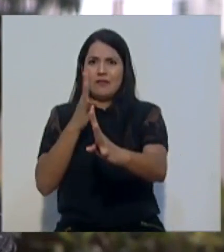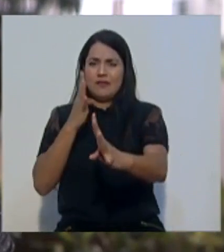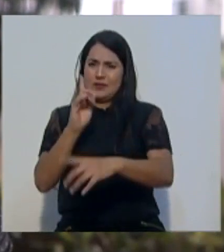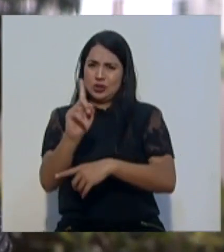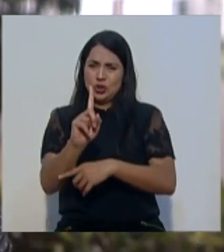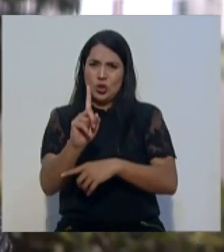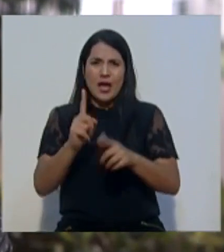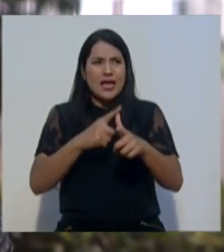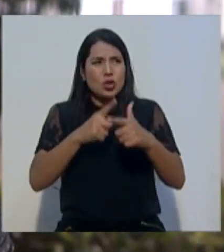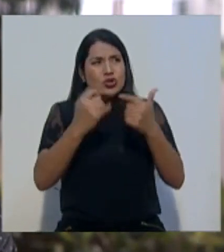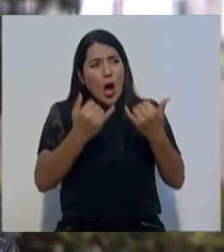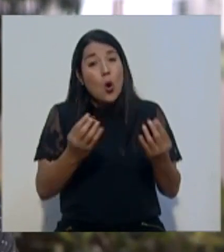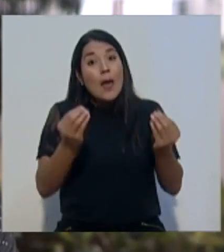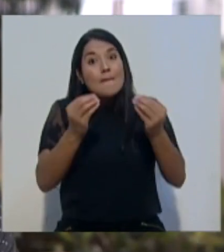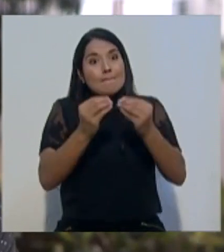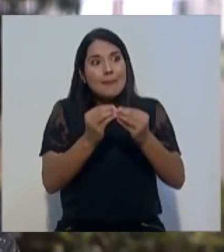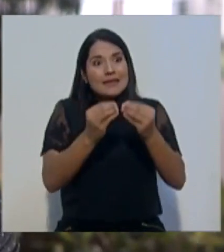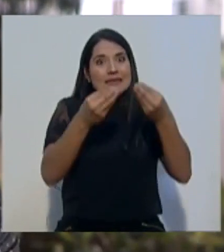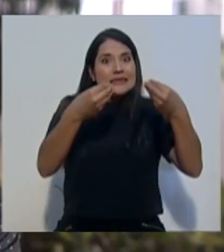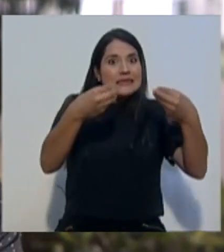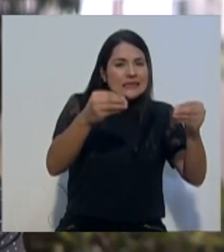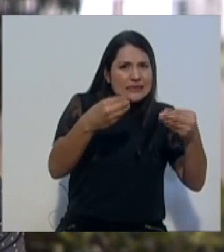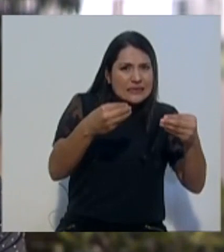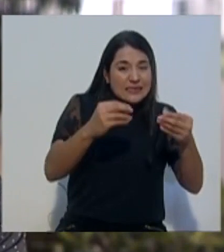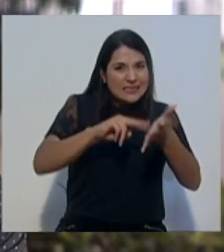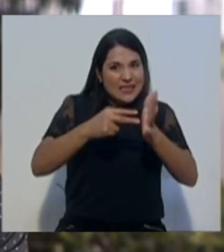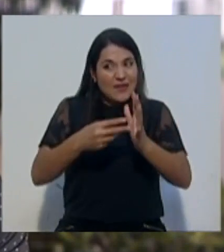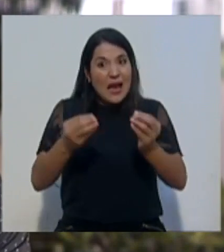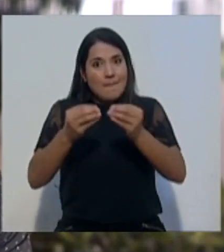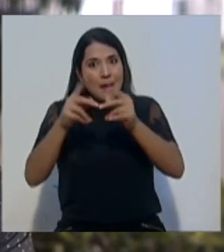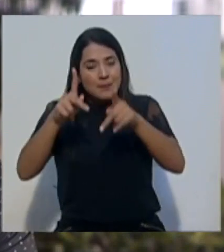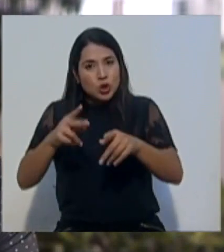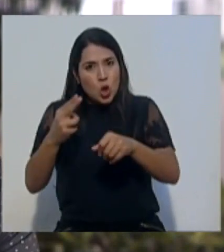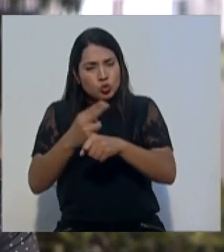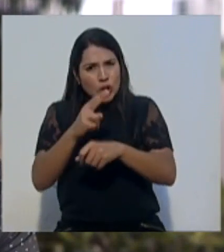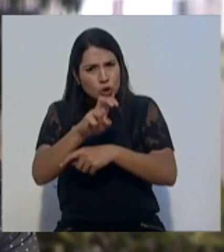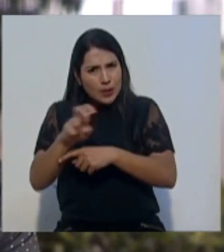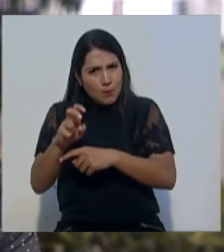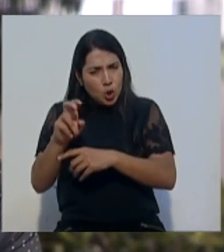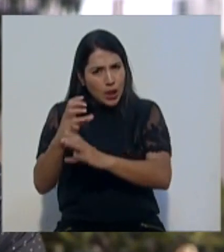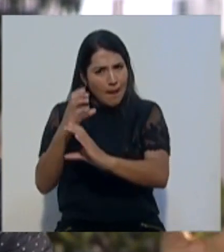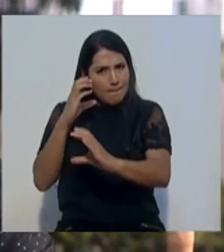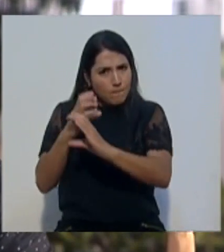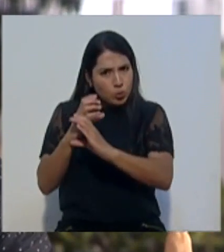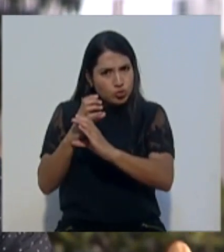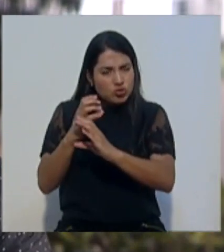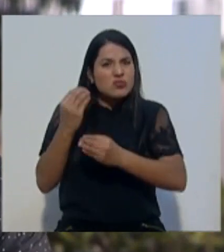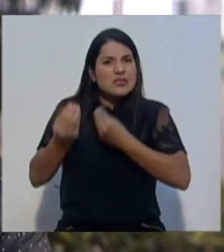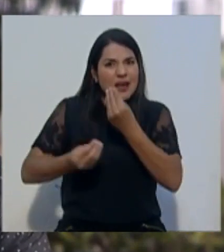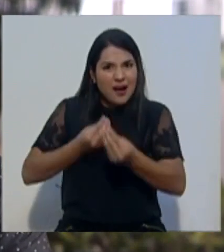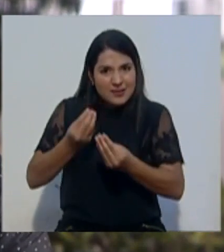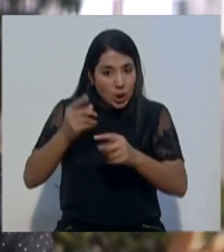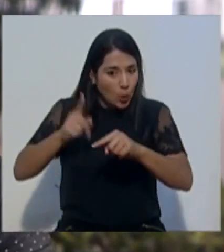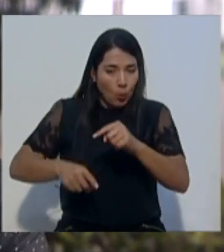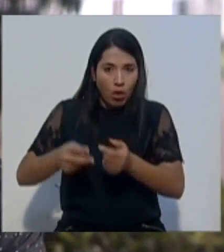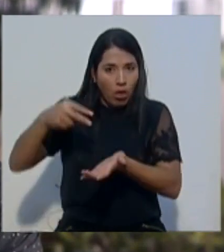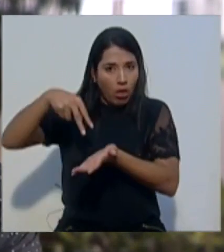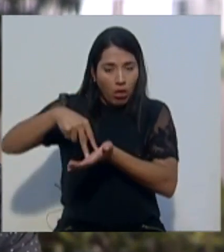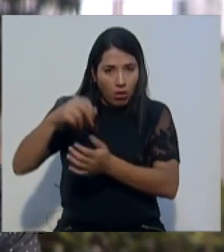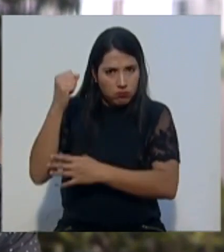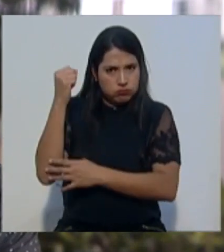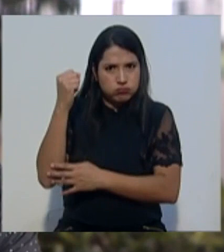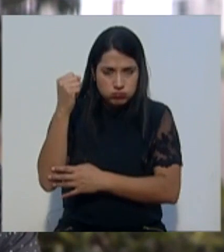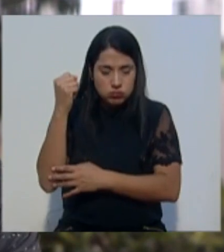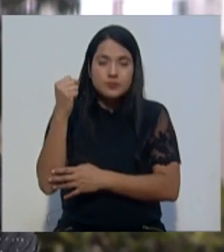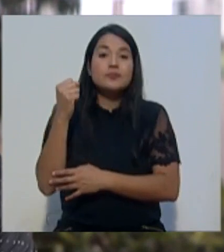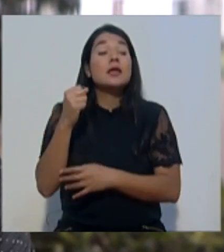con las medidas en los buses, siendo que son un punto de alto contagio? Y, presidente, para terminar, usted ayer